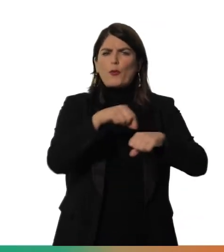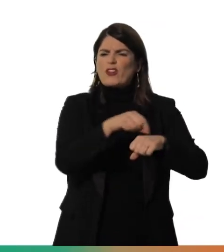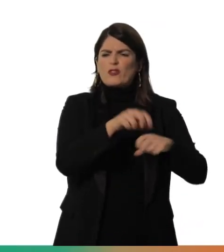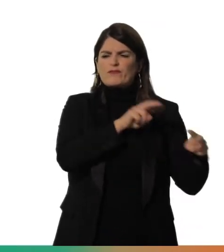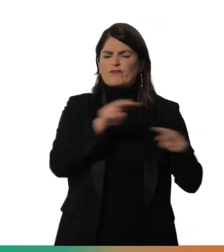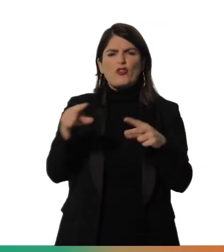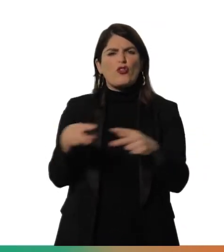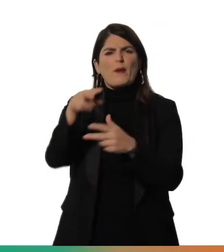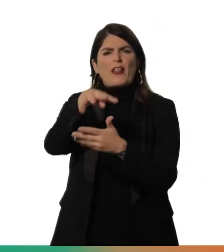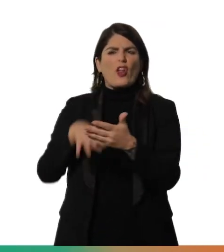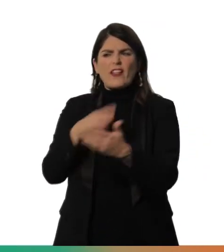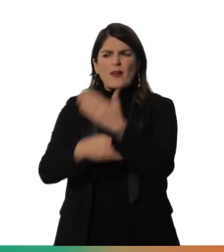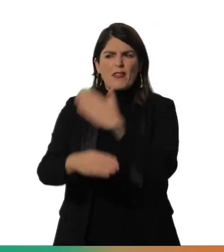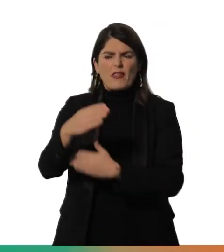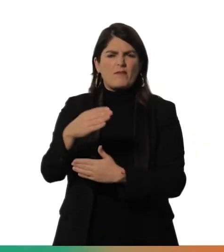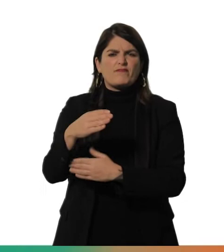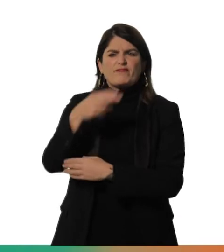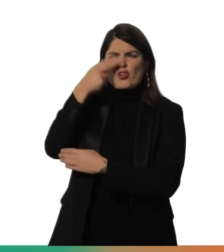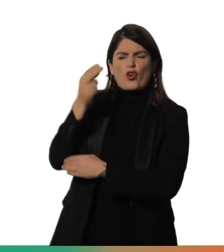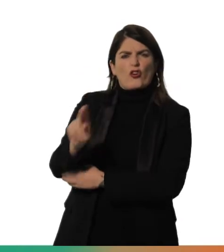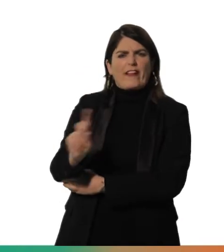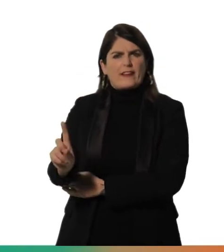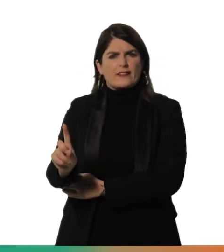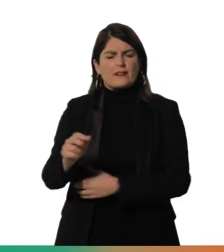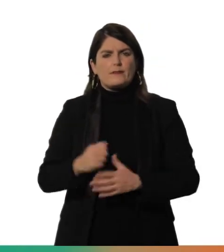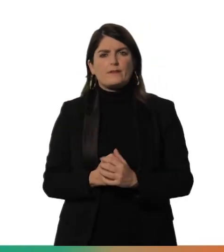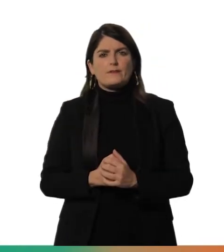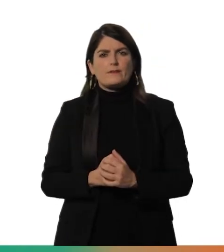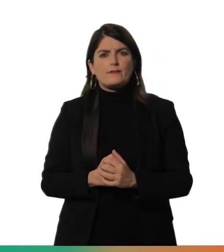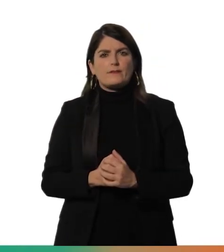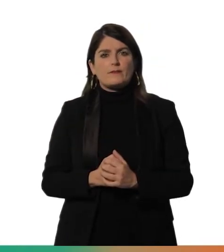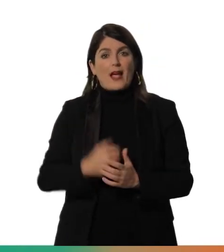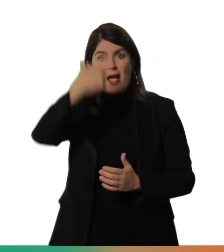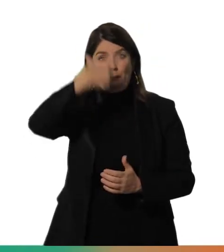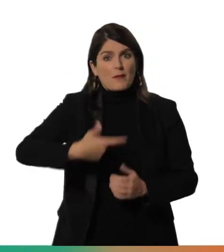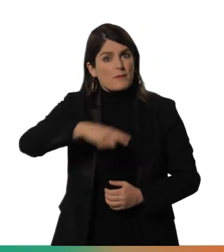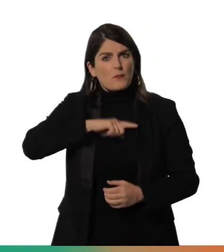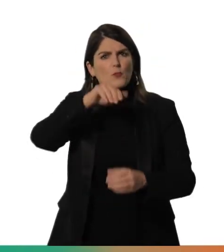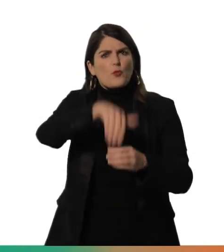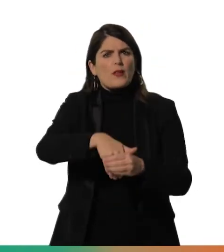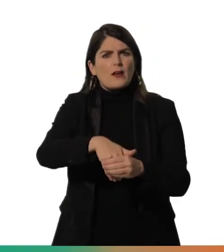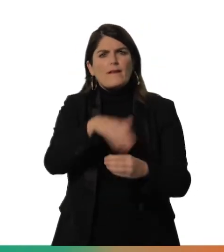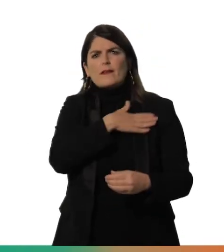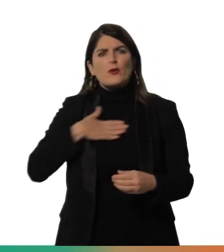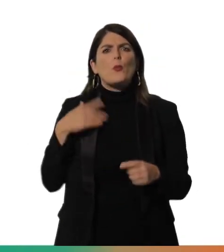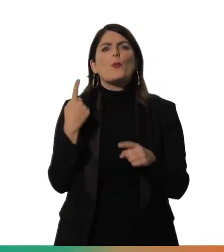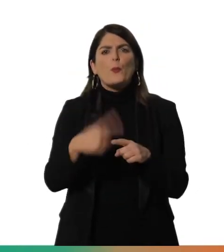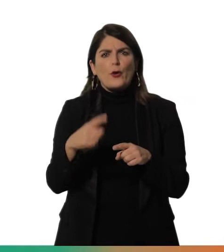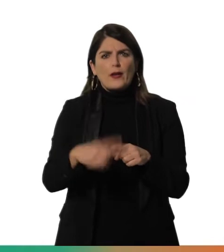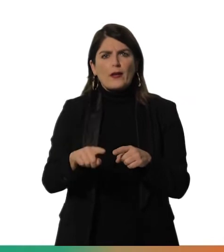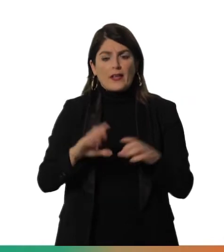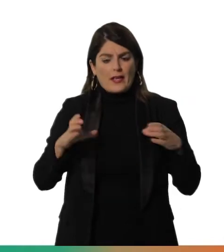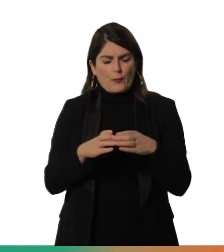con la sociedad de Barcelona como discapacidad. ¿Por qué quiero que me votéis a mí y a mi